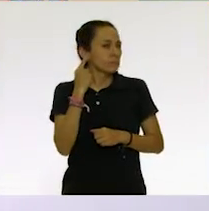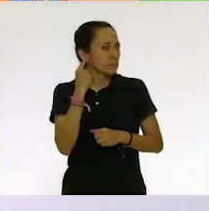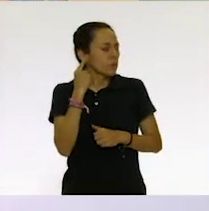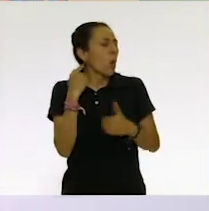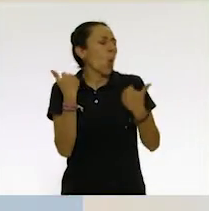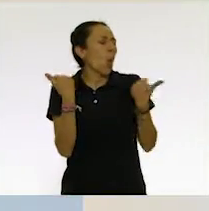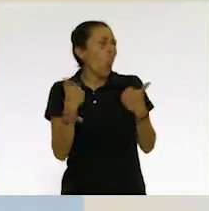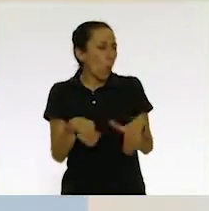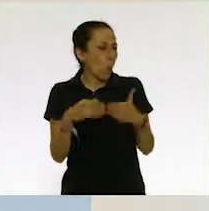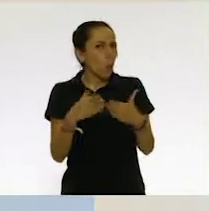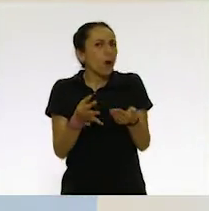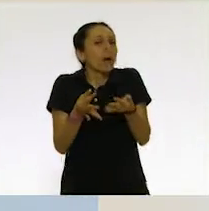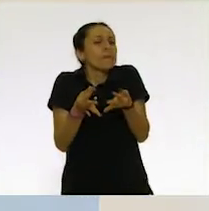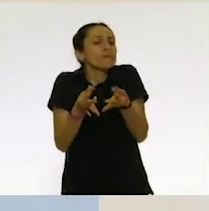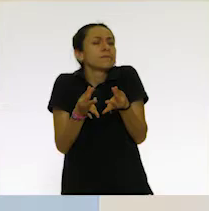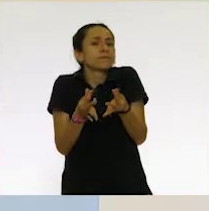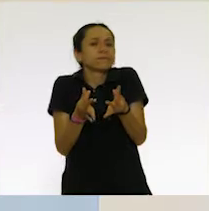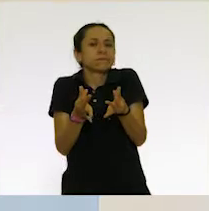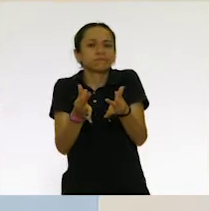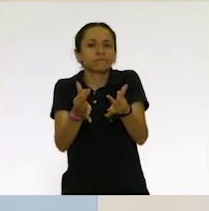desarrollado.